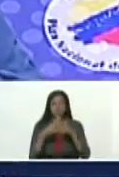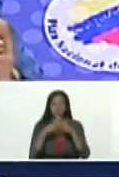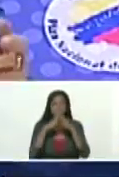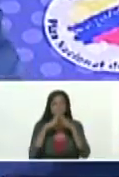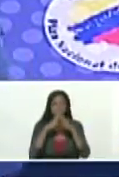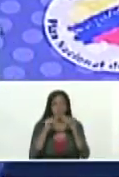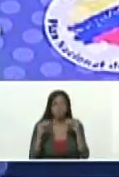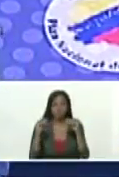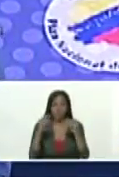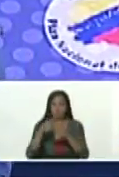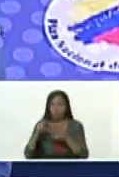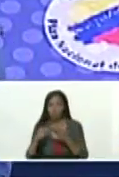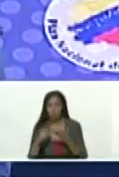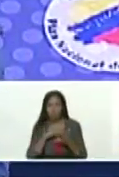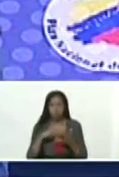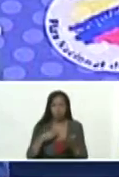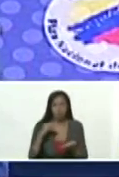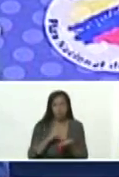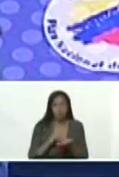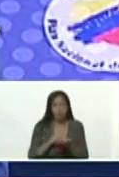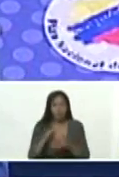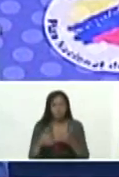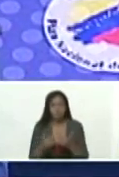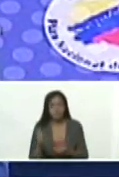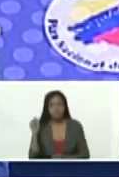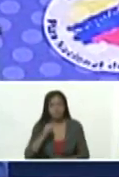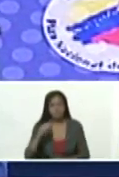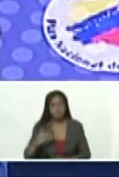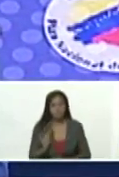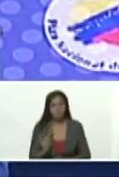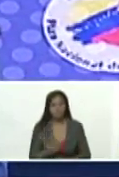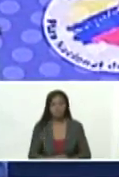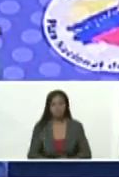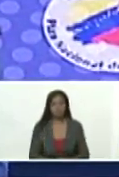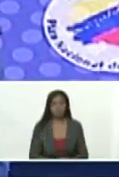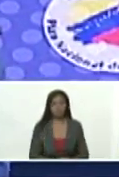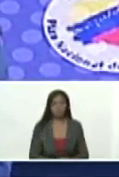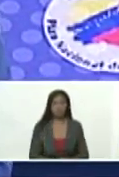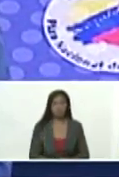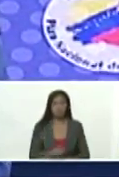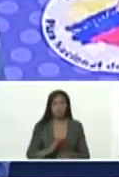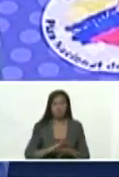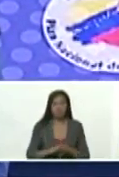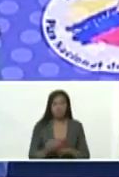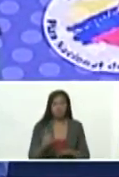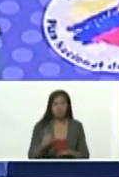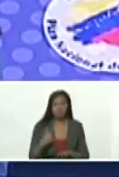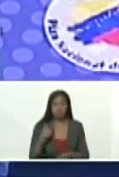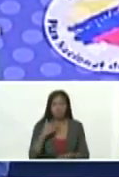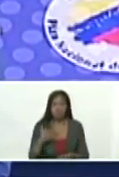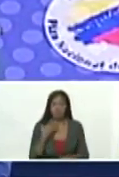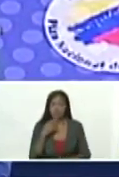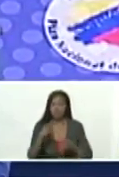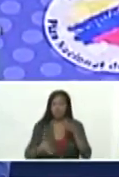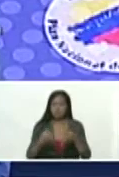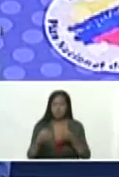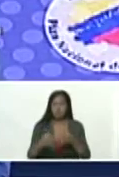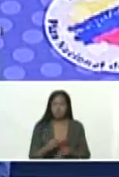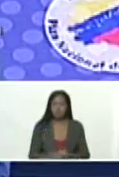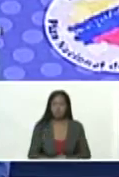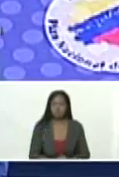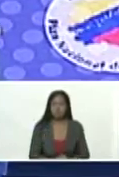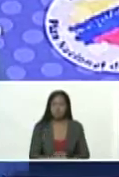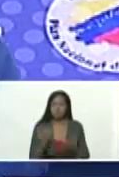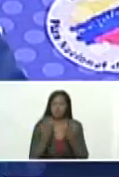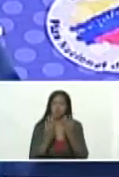todas las circunstancias que nos ha tocado que sí se puede, porque yo podría justificarme, ¿no? Mira, con la